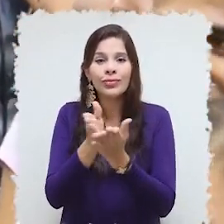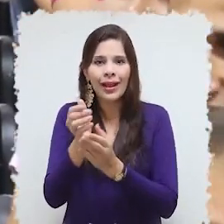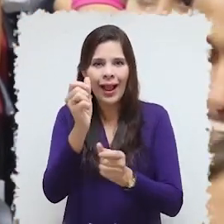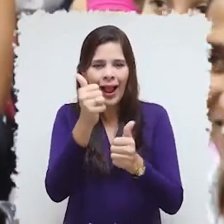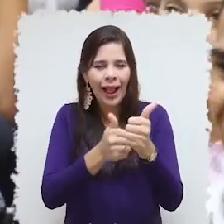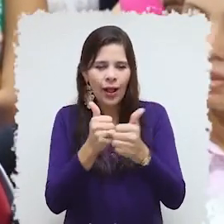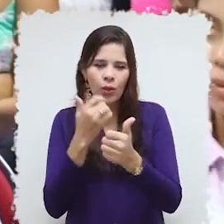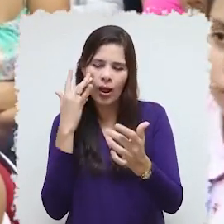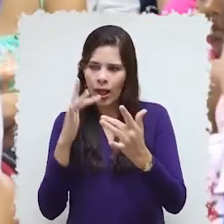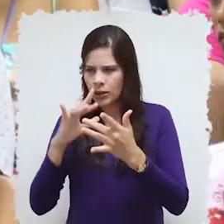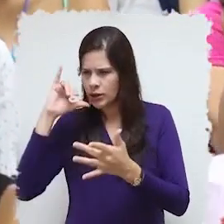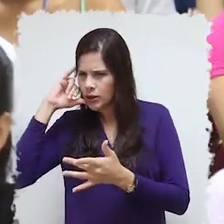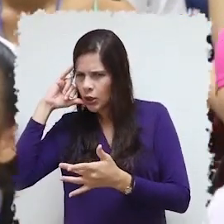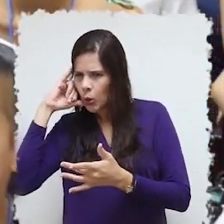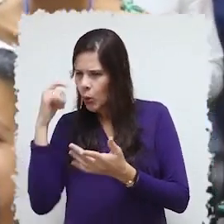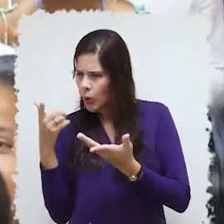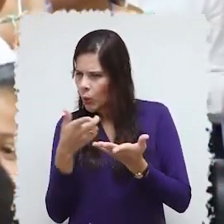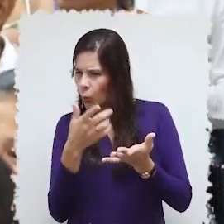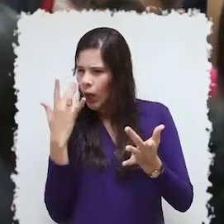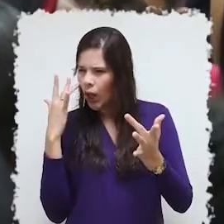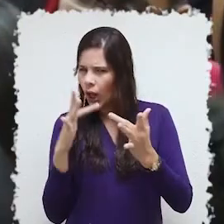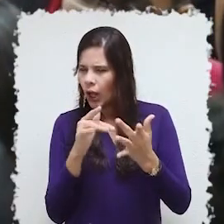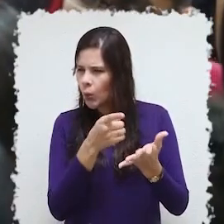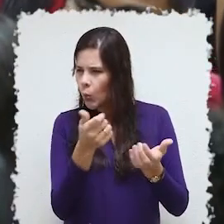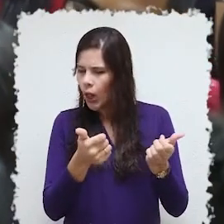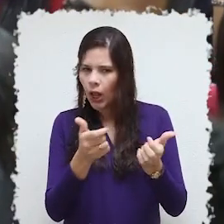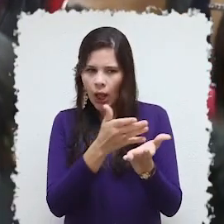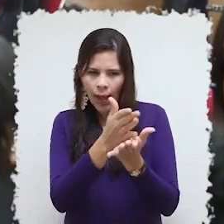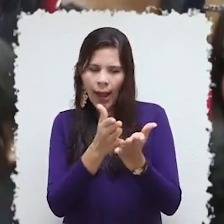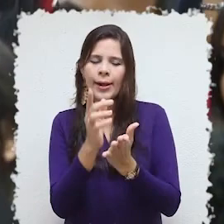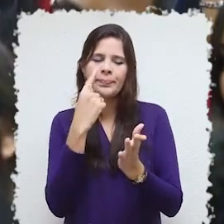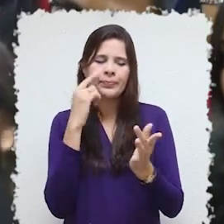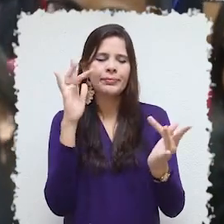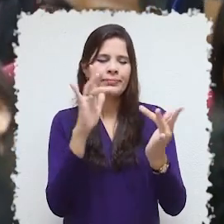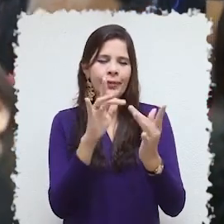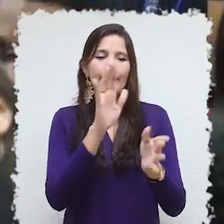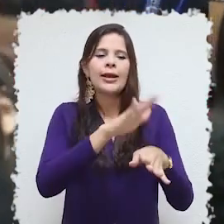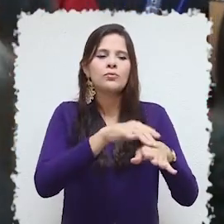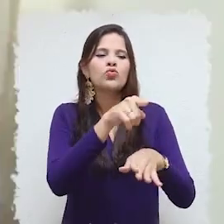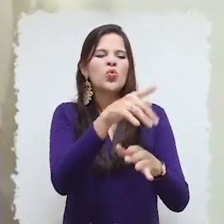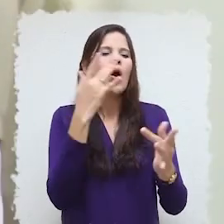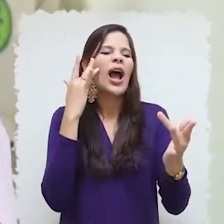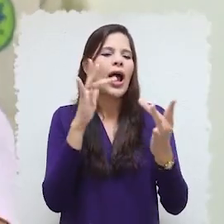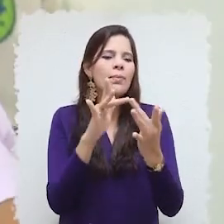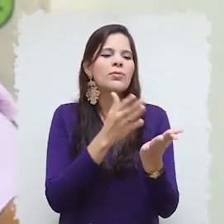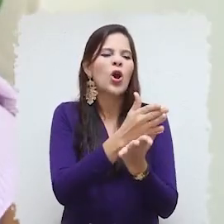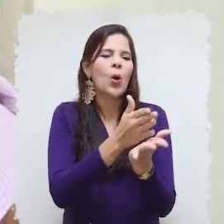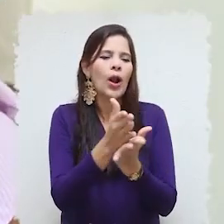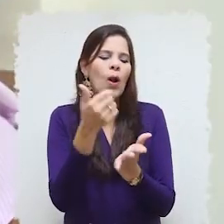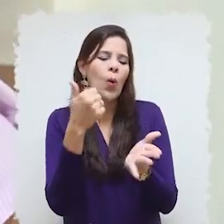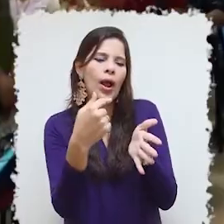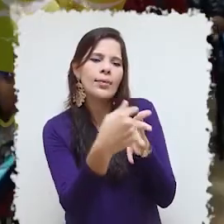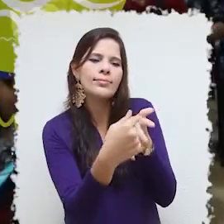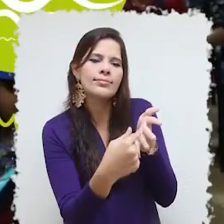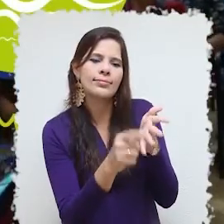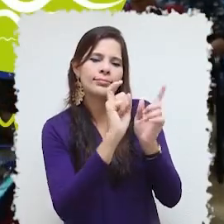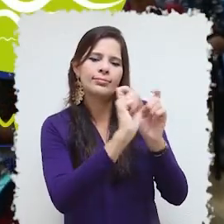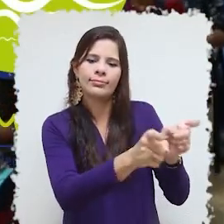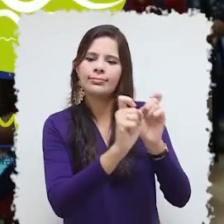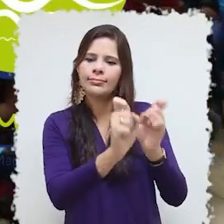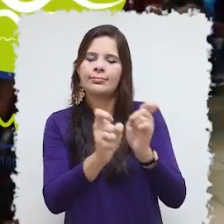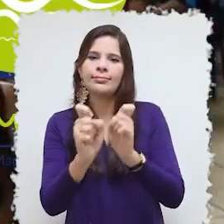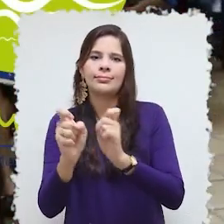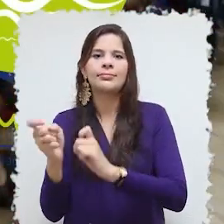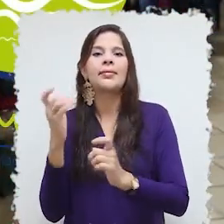de vocación por parte de profesionales de la unidad de atención psicológica y finalmente se les informó la carrera para la que fueron